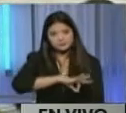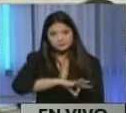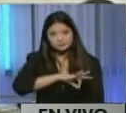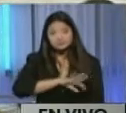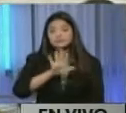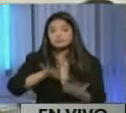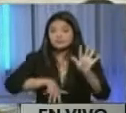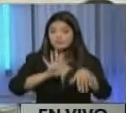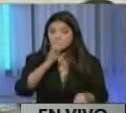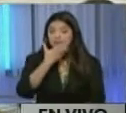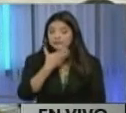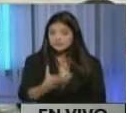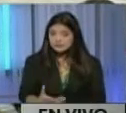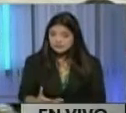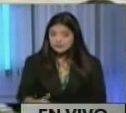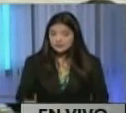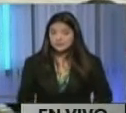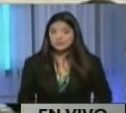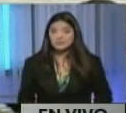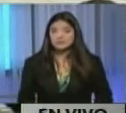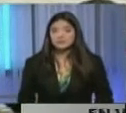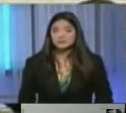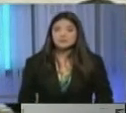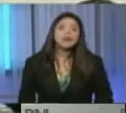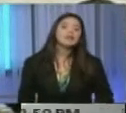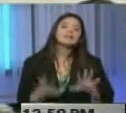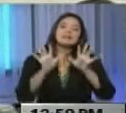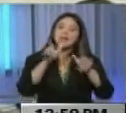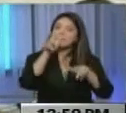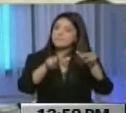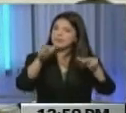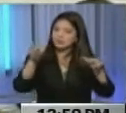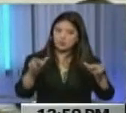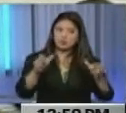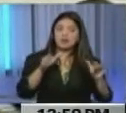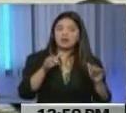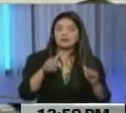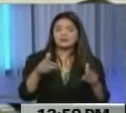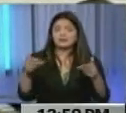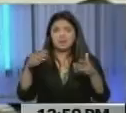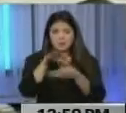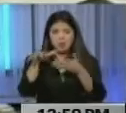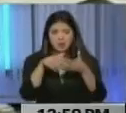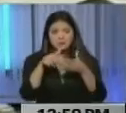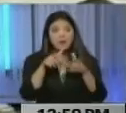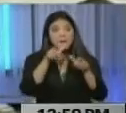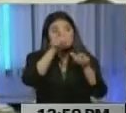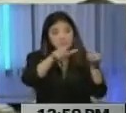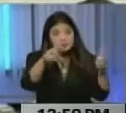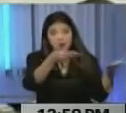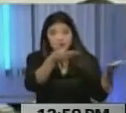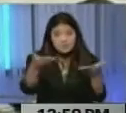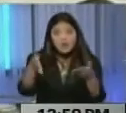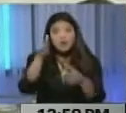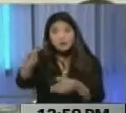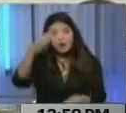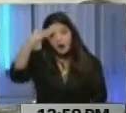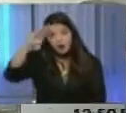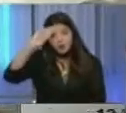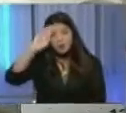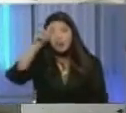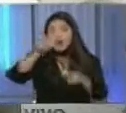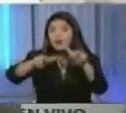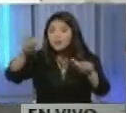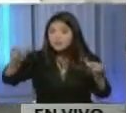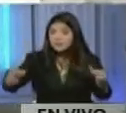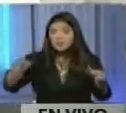15 de diciembre, en presencia de 10 víctimas del conflicto armado invitadas a Cuba, los delegados